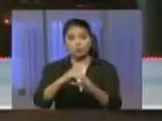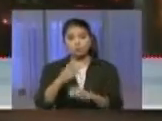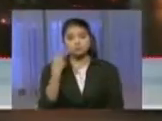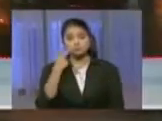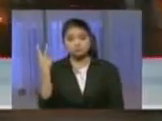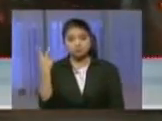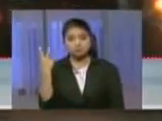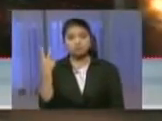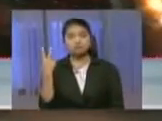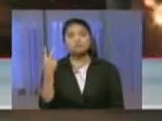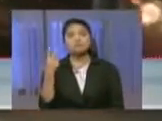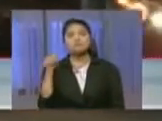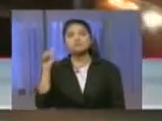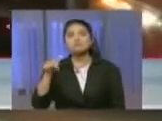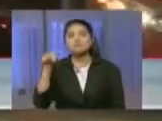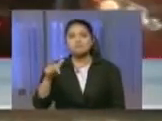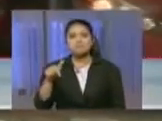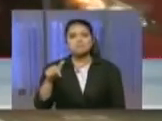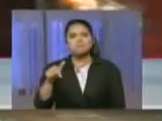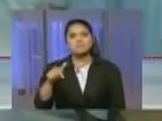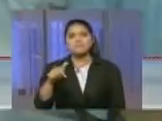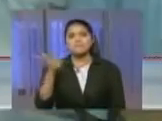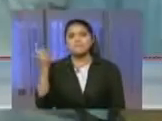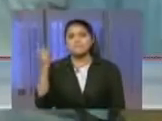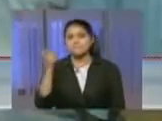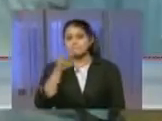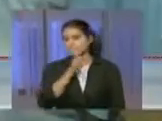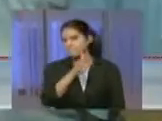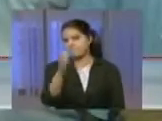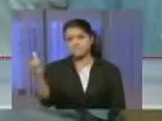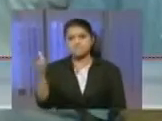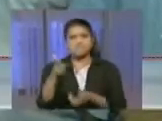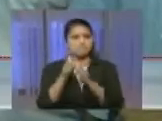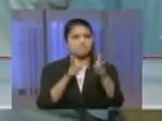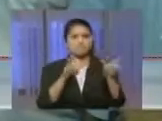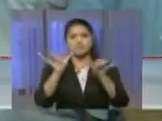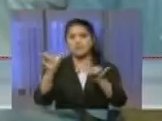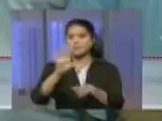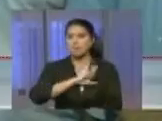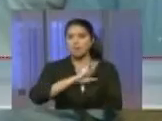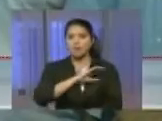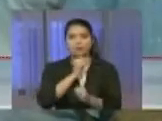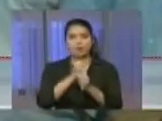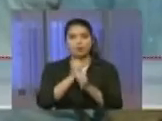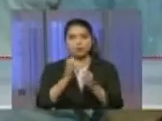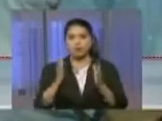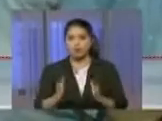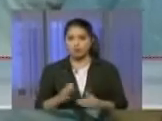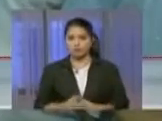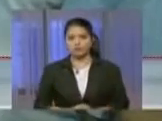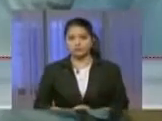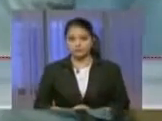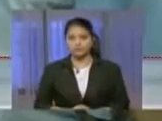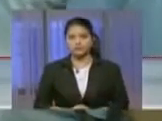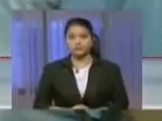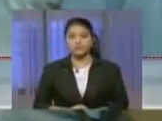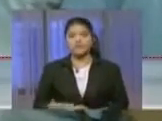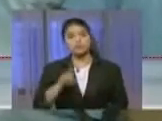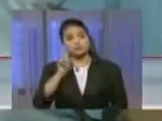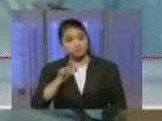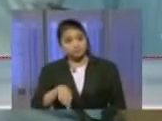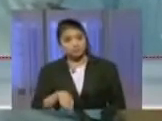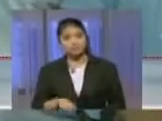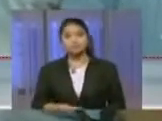ser líneas líneas de transporte para la clase trabajadora y también